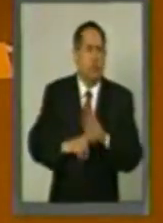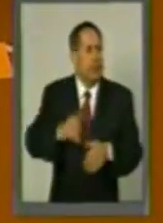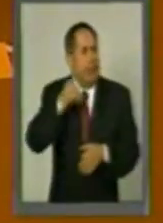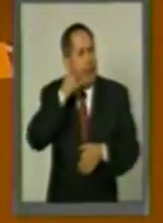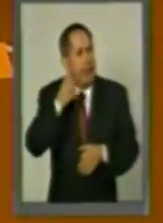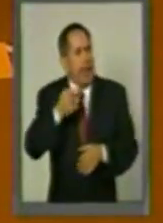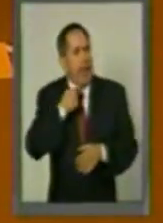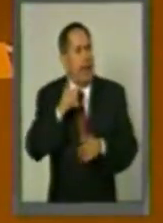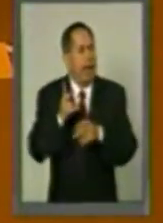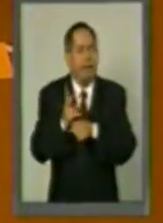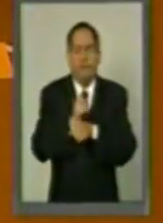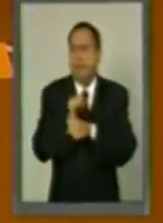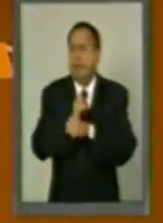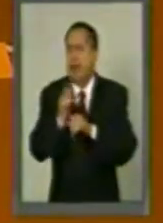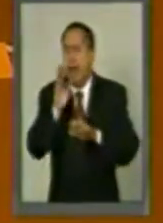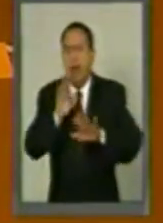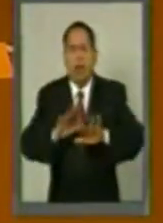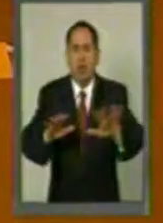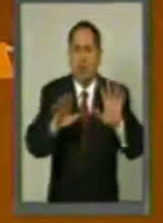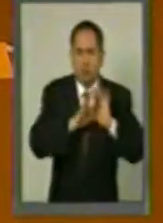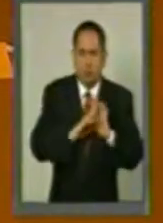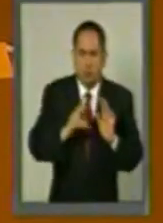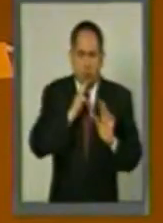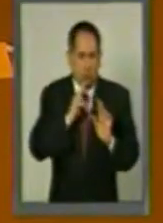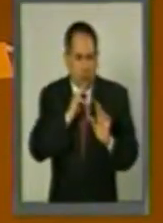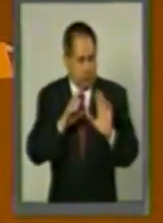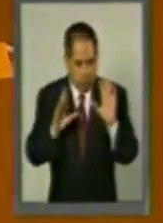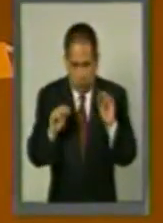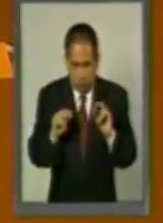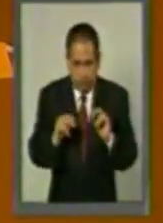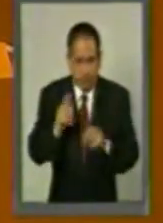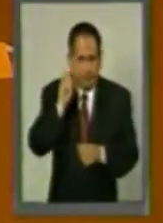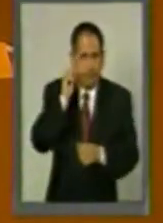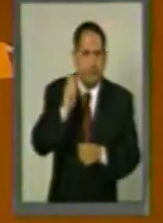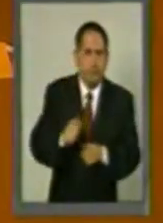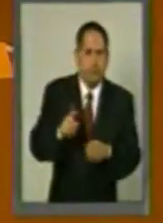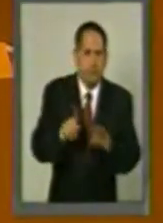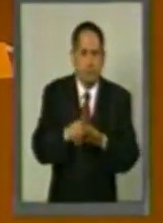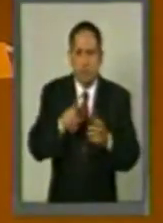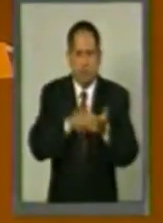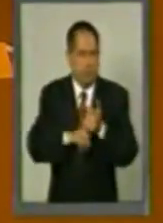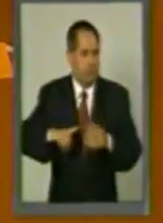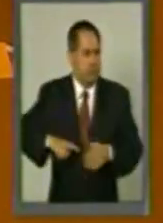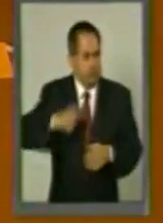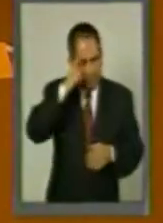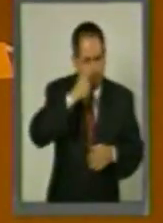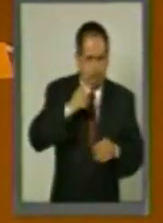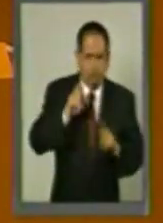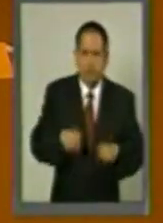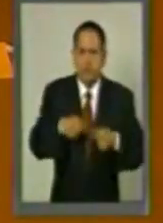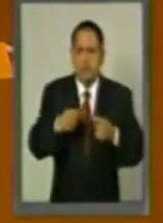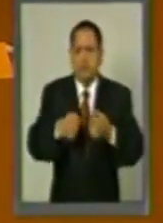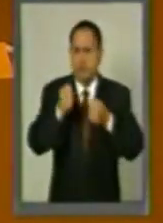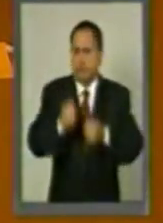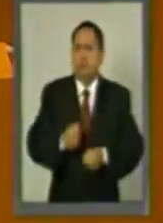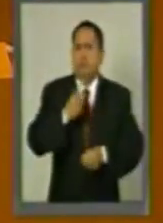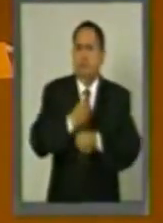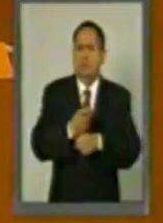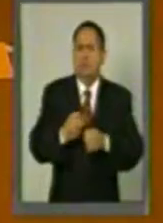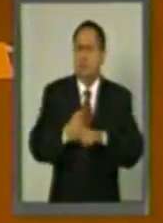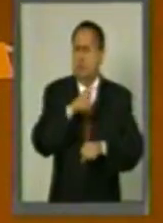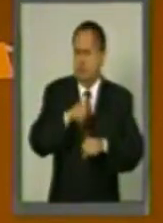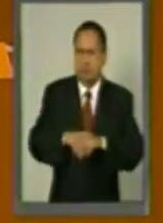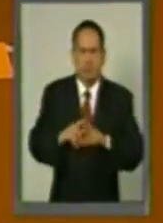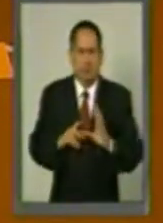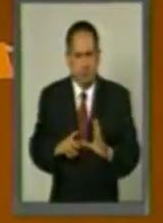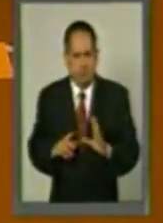escuchar, o a cualquiera es utilizar una herramienta del Estado para garantizar la seguridad nacional